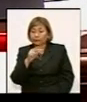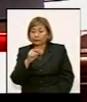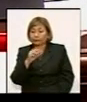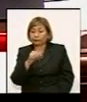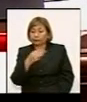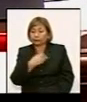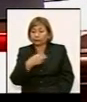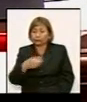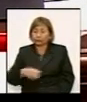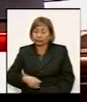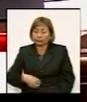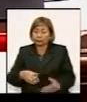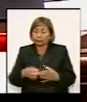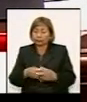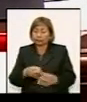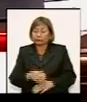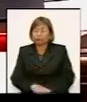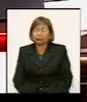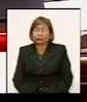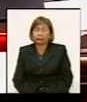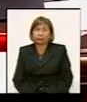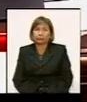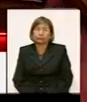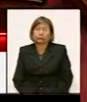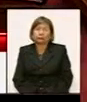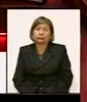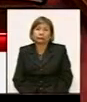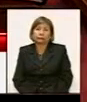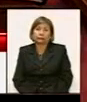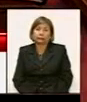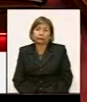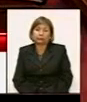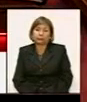condición de presidenta de la Comisión de la Mujer.